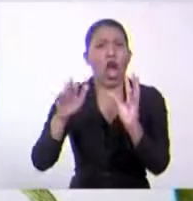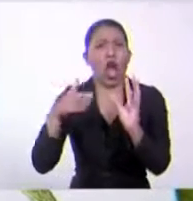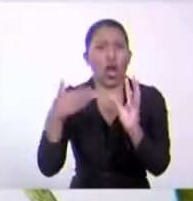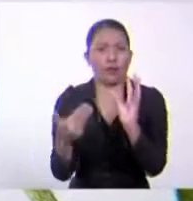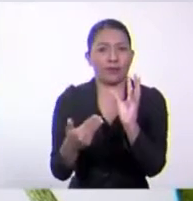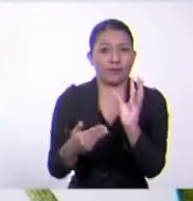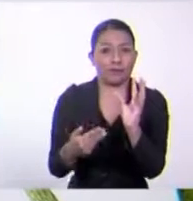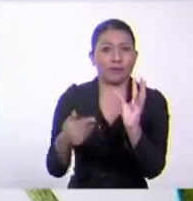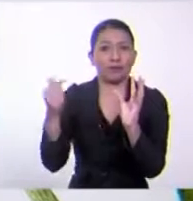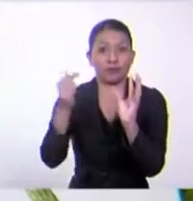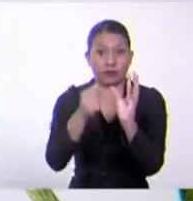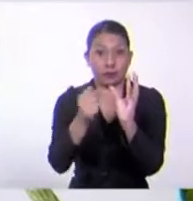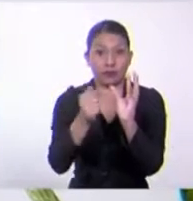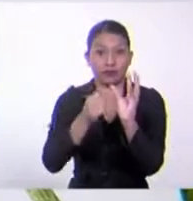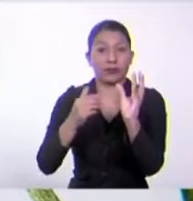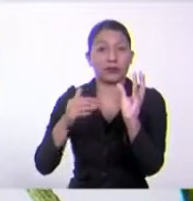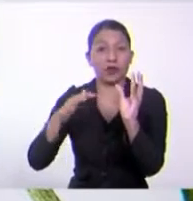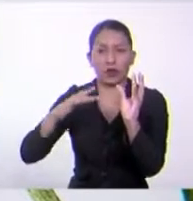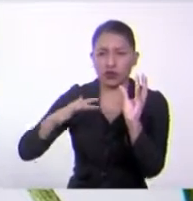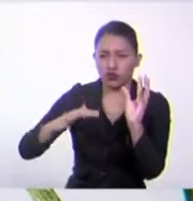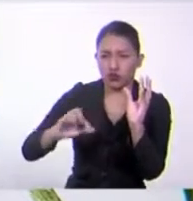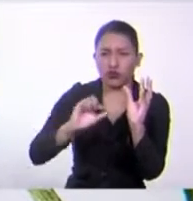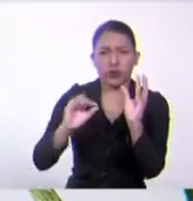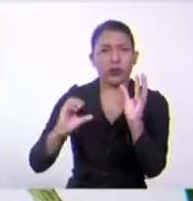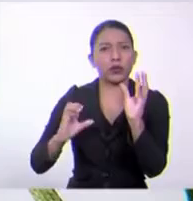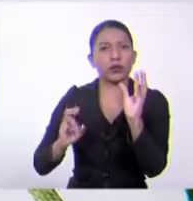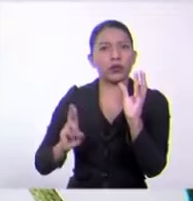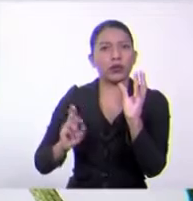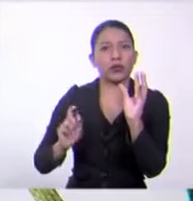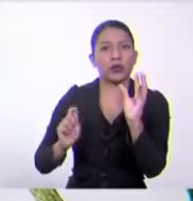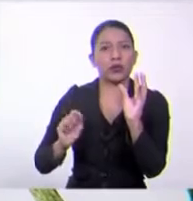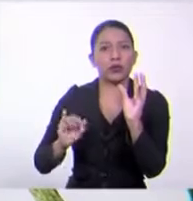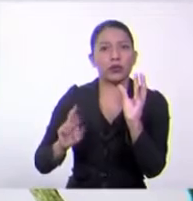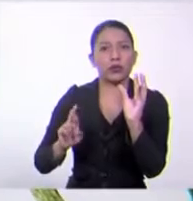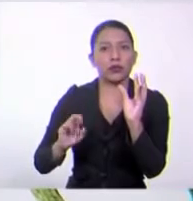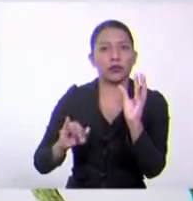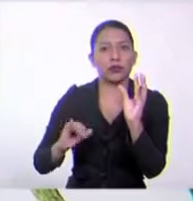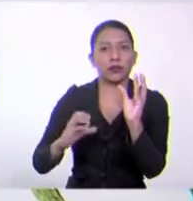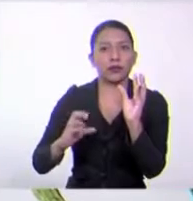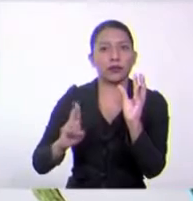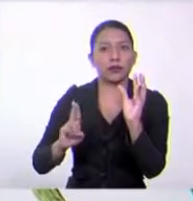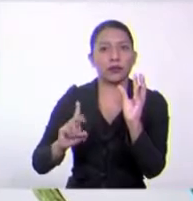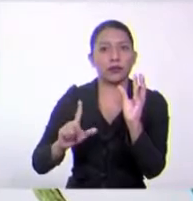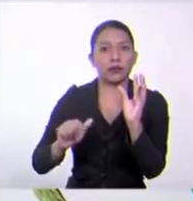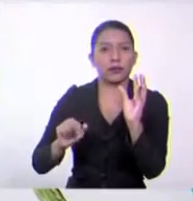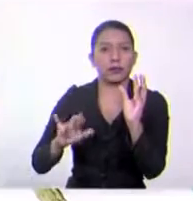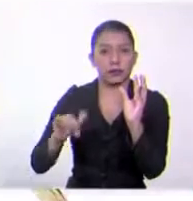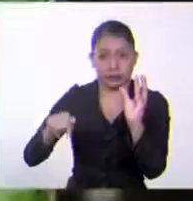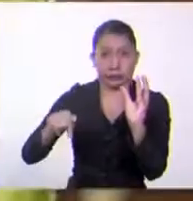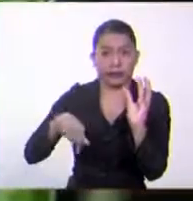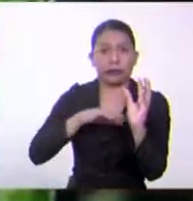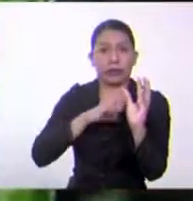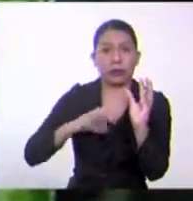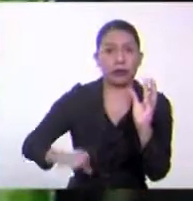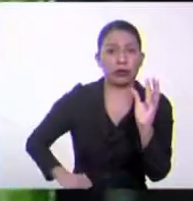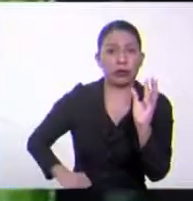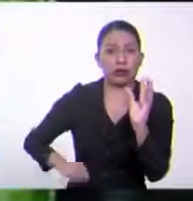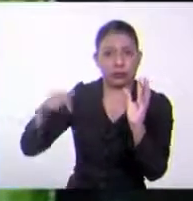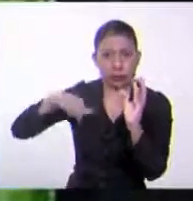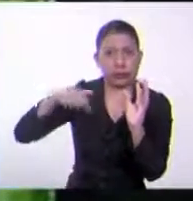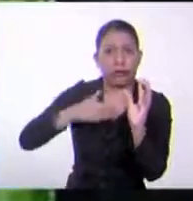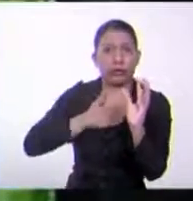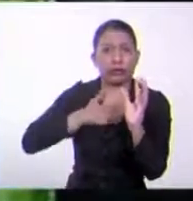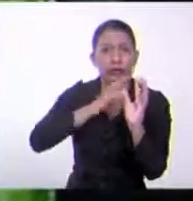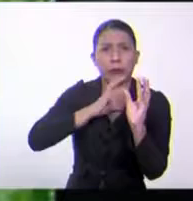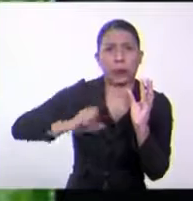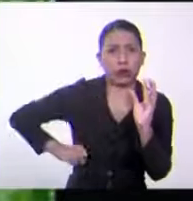de la planta acuática Utricularia, que ha sido reportada en El Salvador. Su mecanismo,